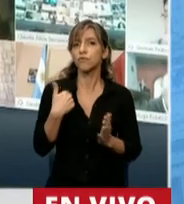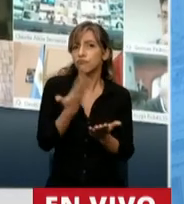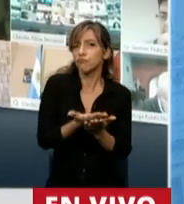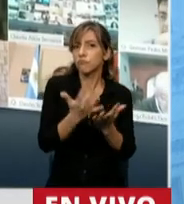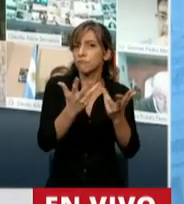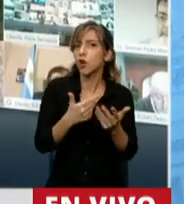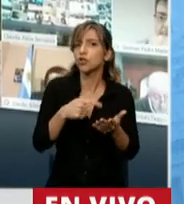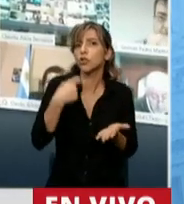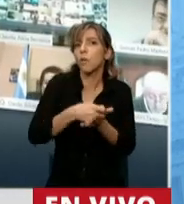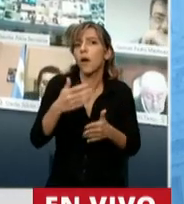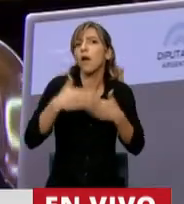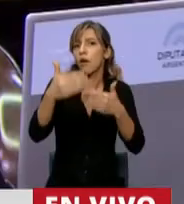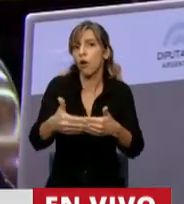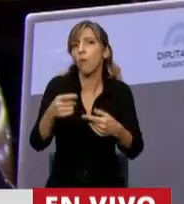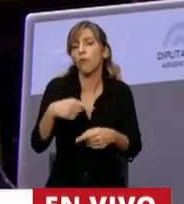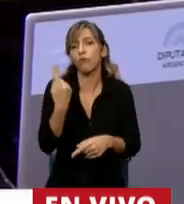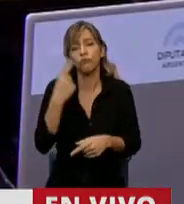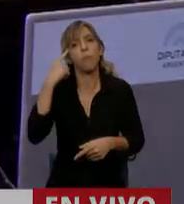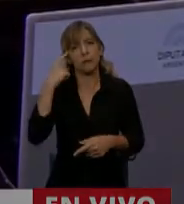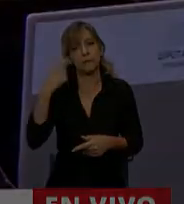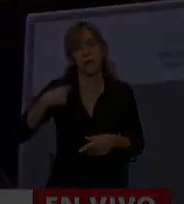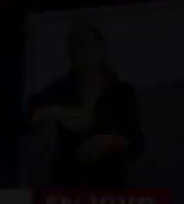moratoria nada más muchas gracias gracias diputadas